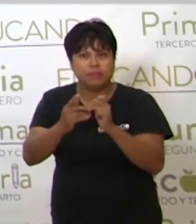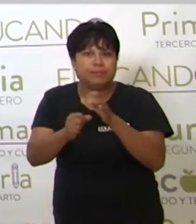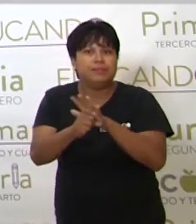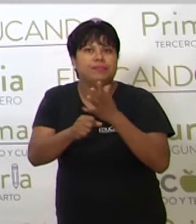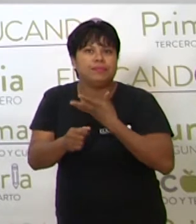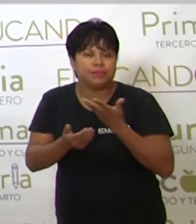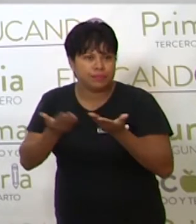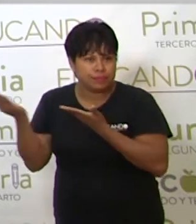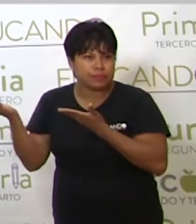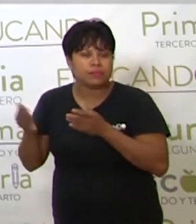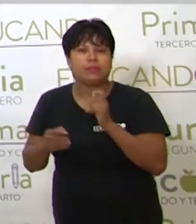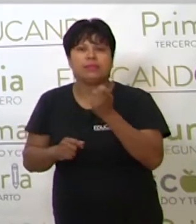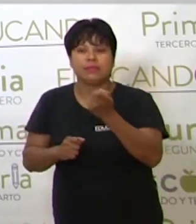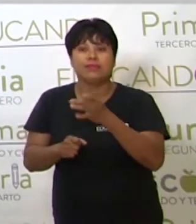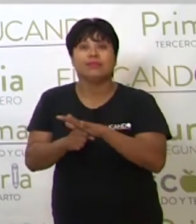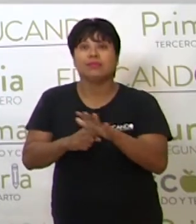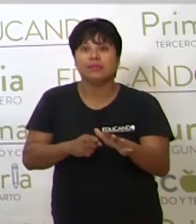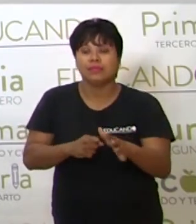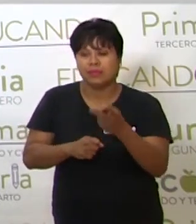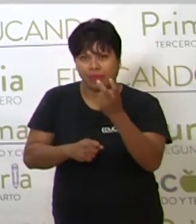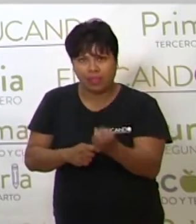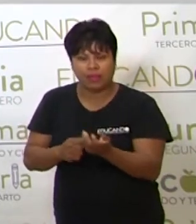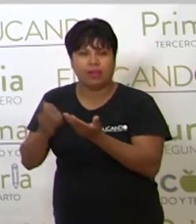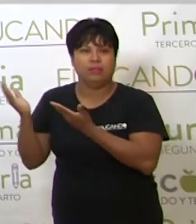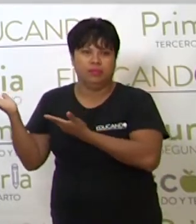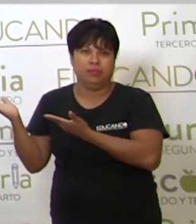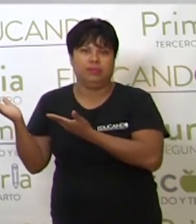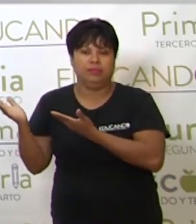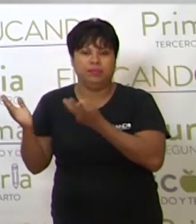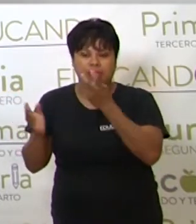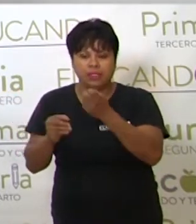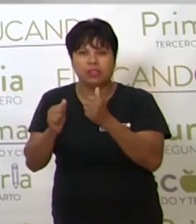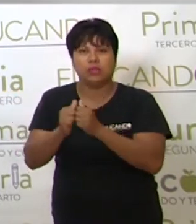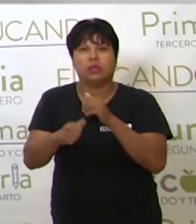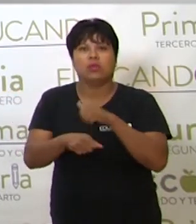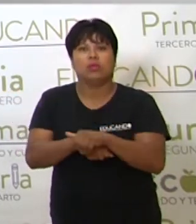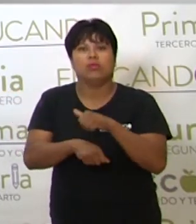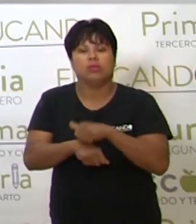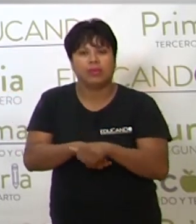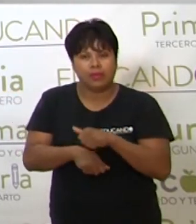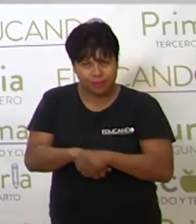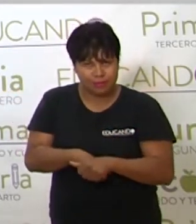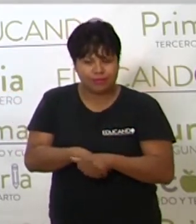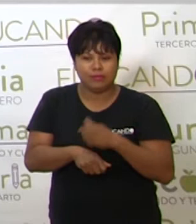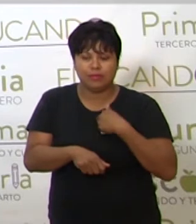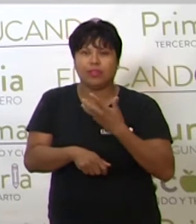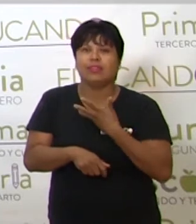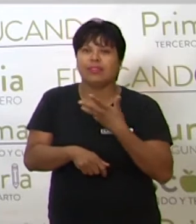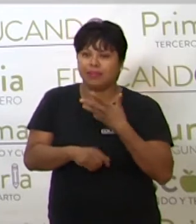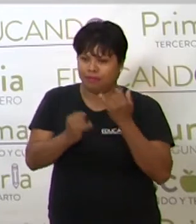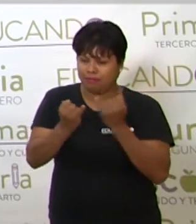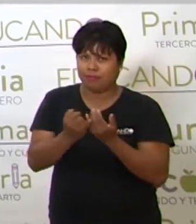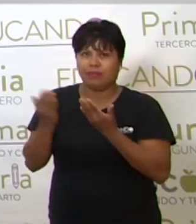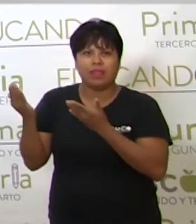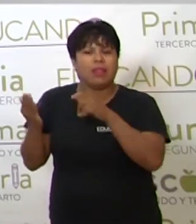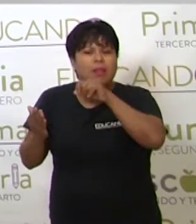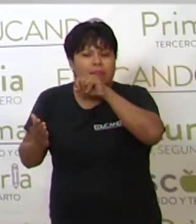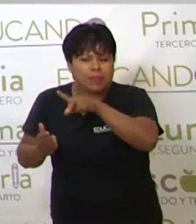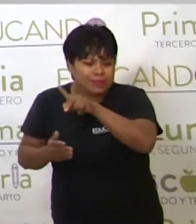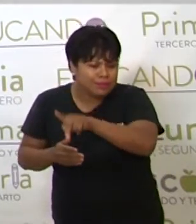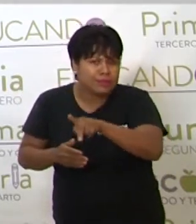es esta parte acá con los números aquí lo tengo representado esto es lo mismo que